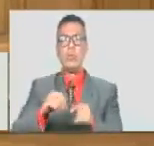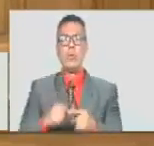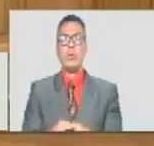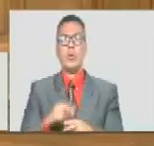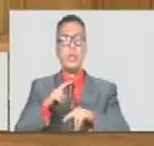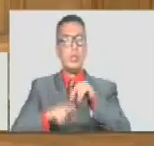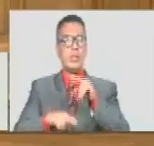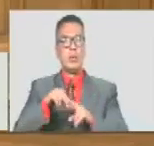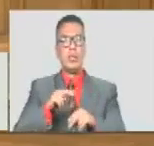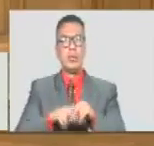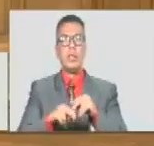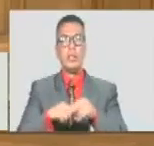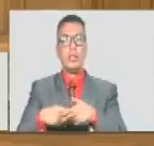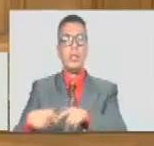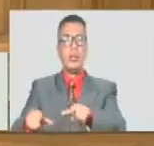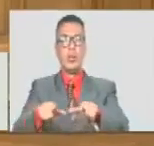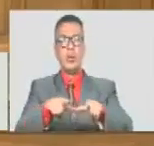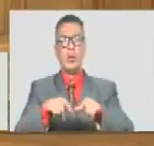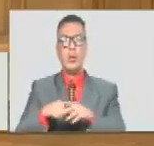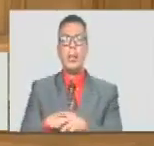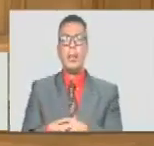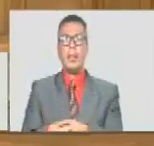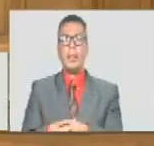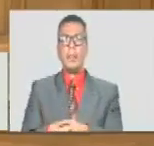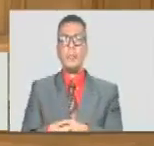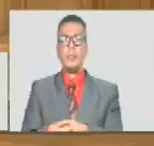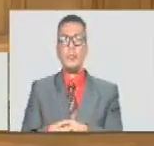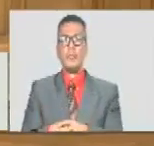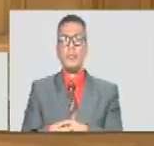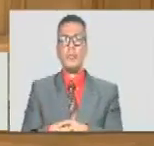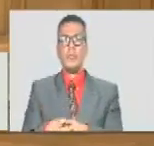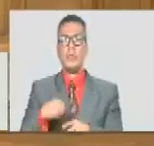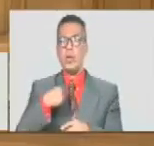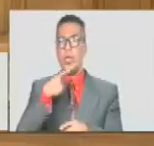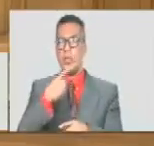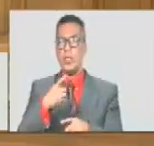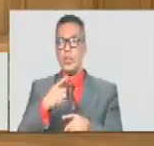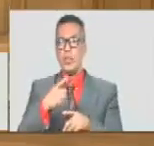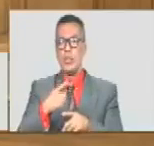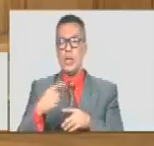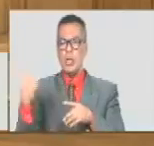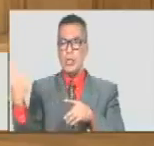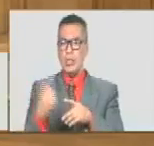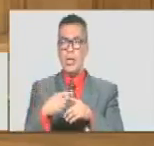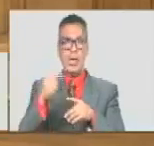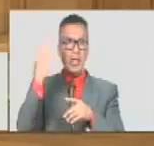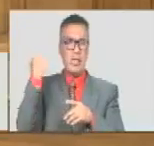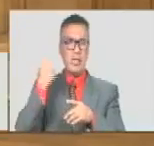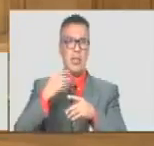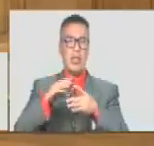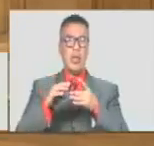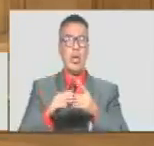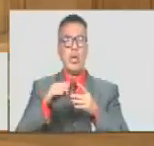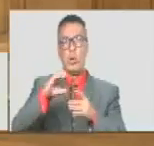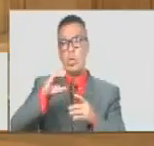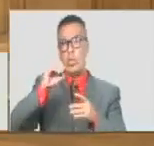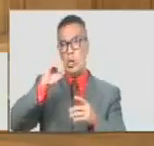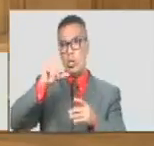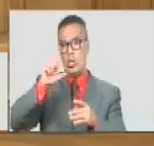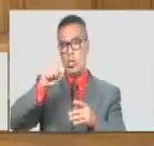se forma a partir del expansionismo europeo, es decir, de la colonización que se impuso como